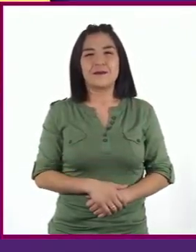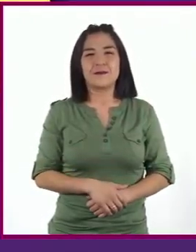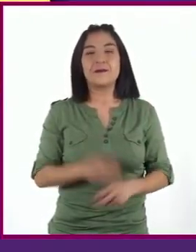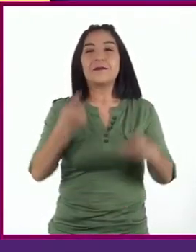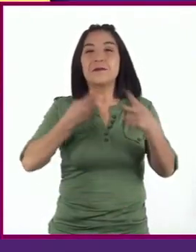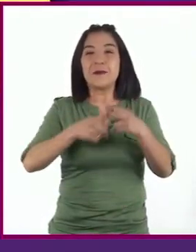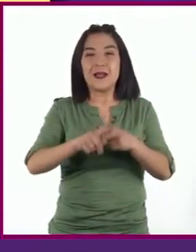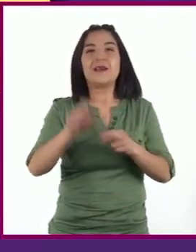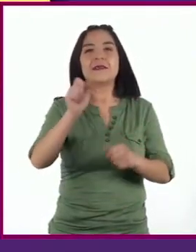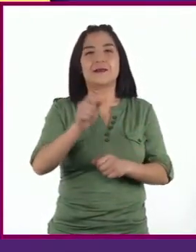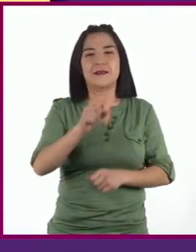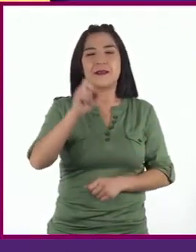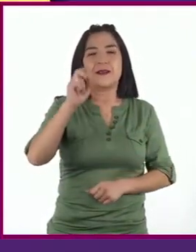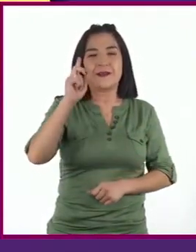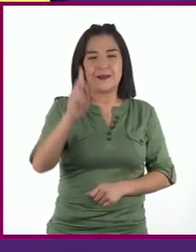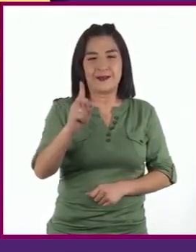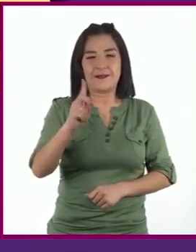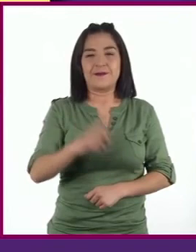Comenzaremos por el inciso D.